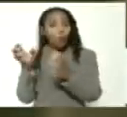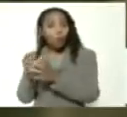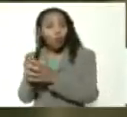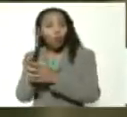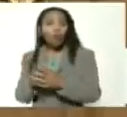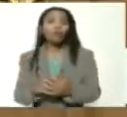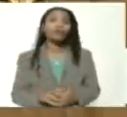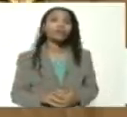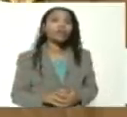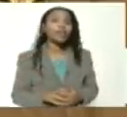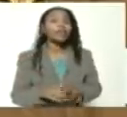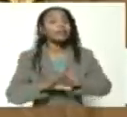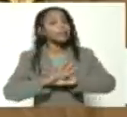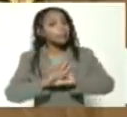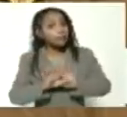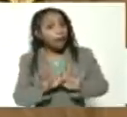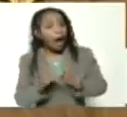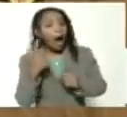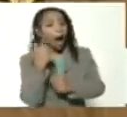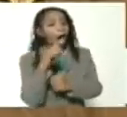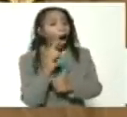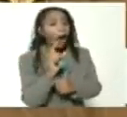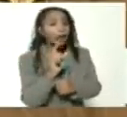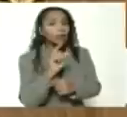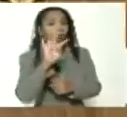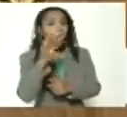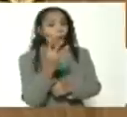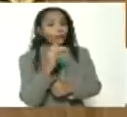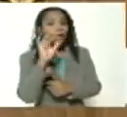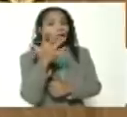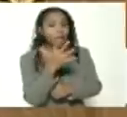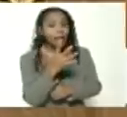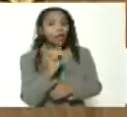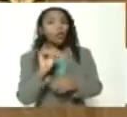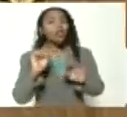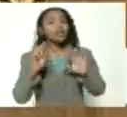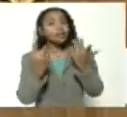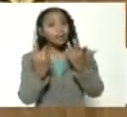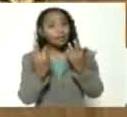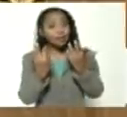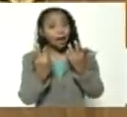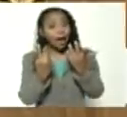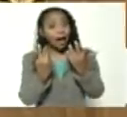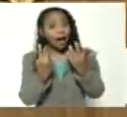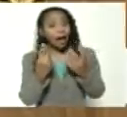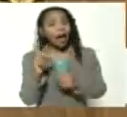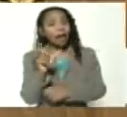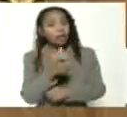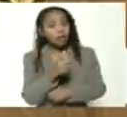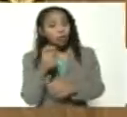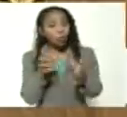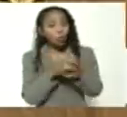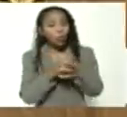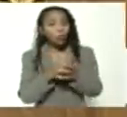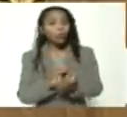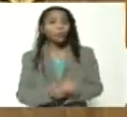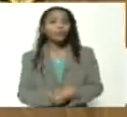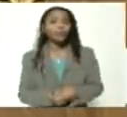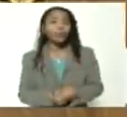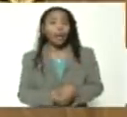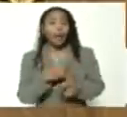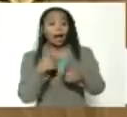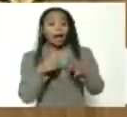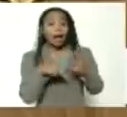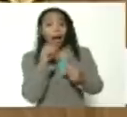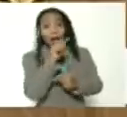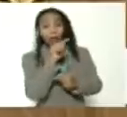bueno, ya existen los de cuarta, los de quinta y hasta los de sexta generación, entre ellos. Y